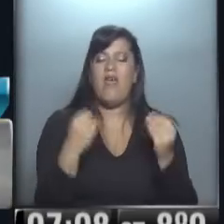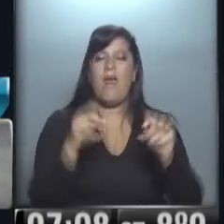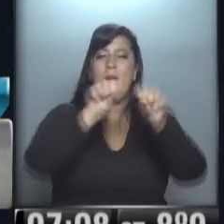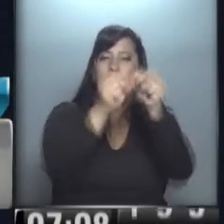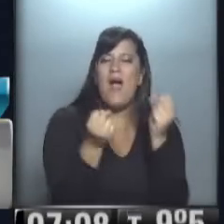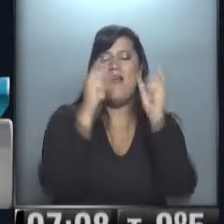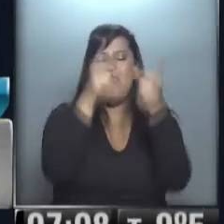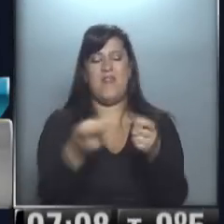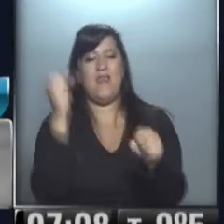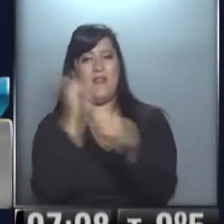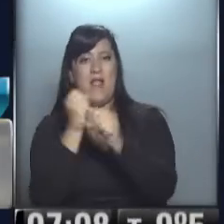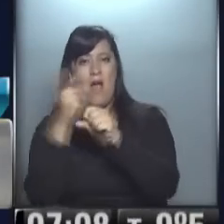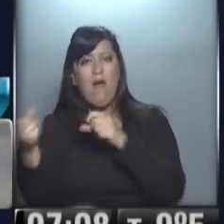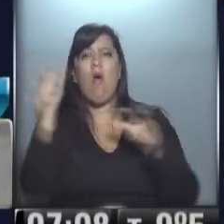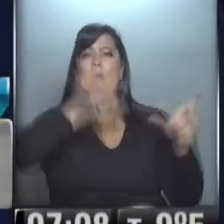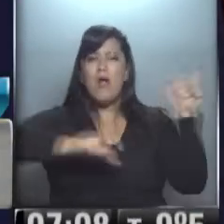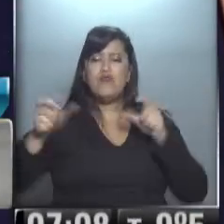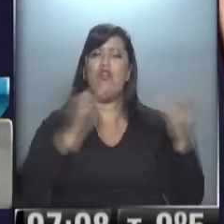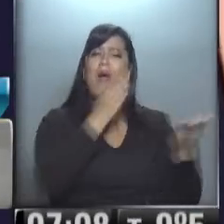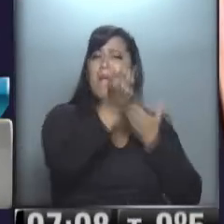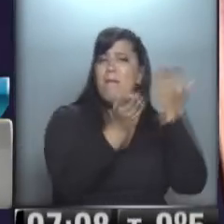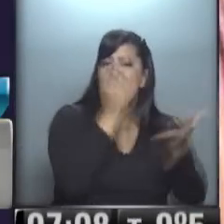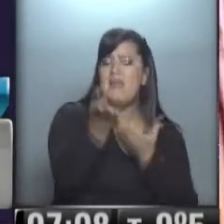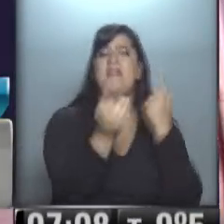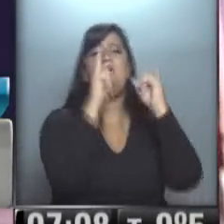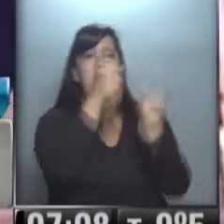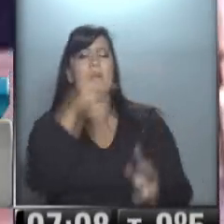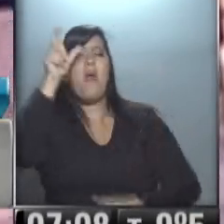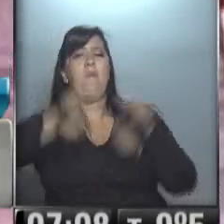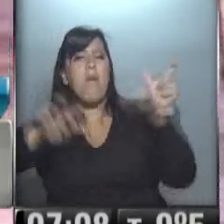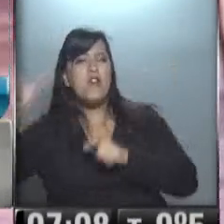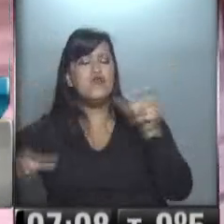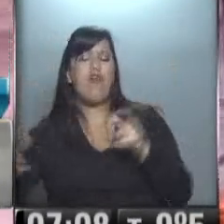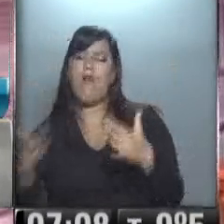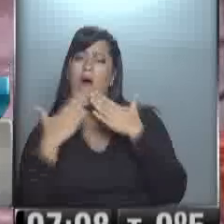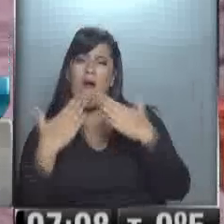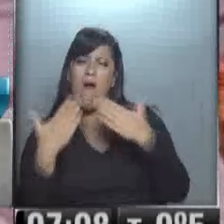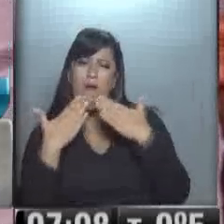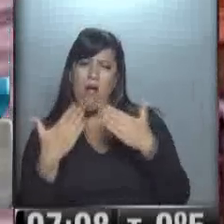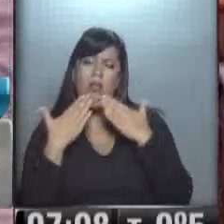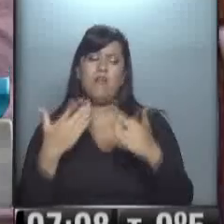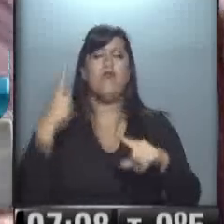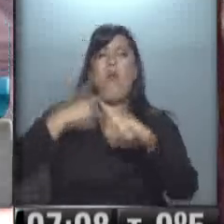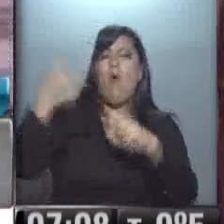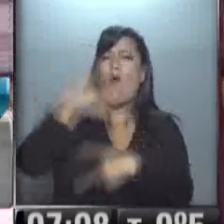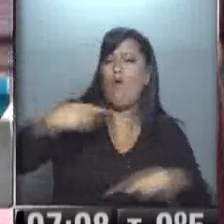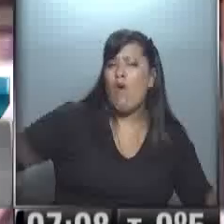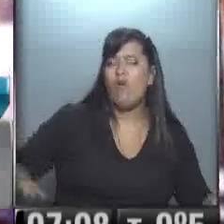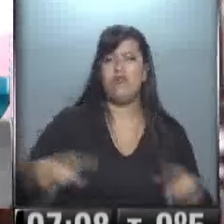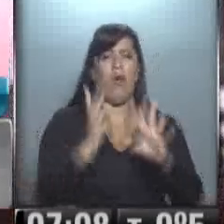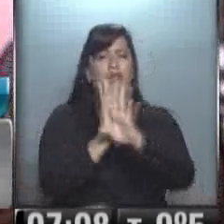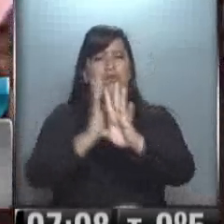gente que viene a pedir y también la gente que viene a agradecer esta larga